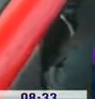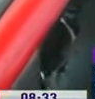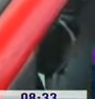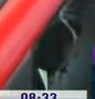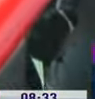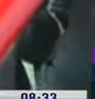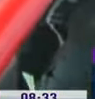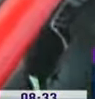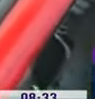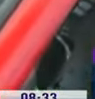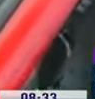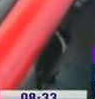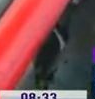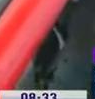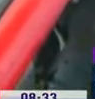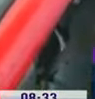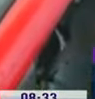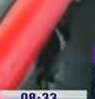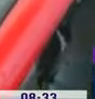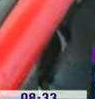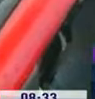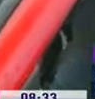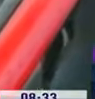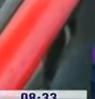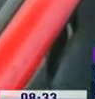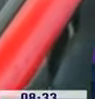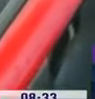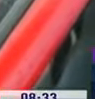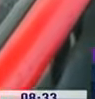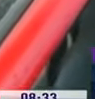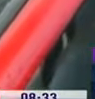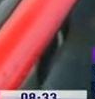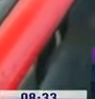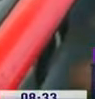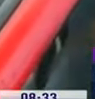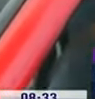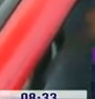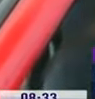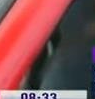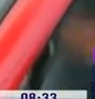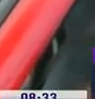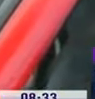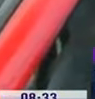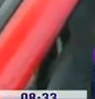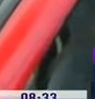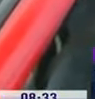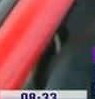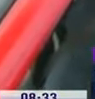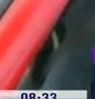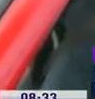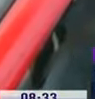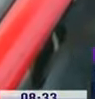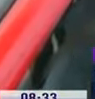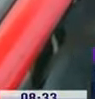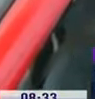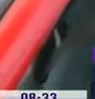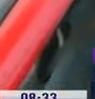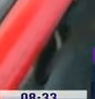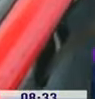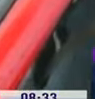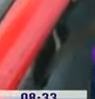quedé parado un ratito. A la PJ también le van a hacer una llamada. No, ahí me dan una llamada para yo llamar al abogado que me saquen al revés.